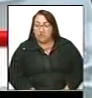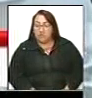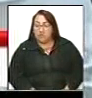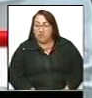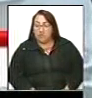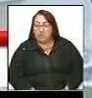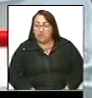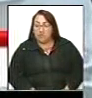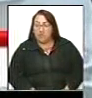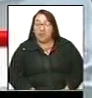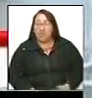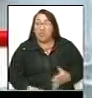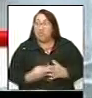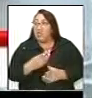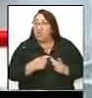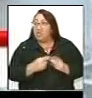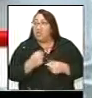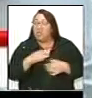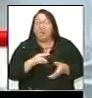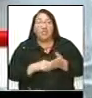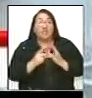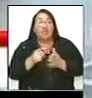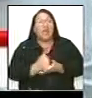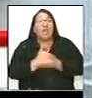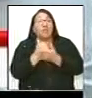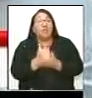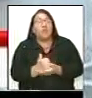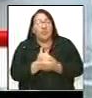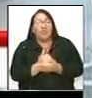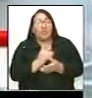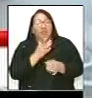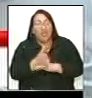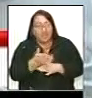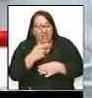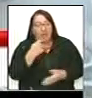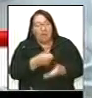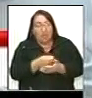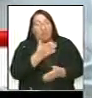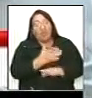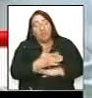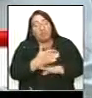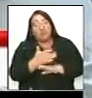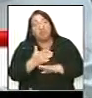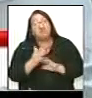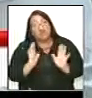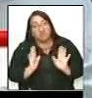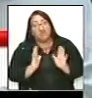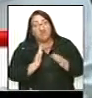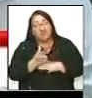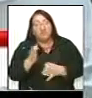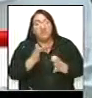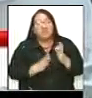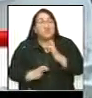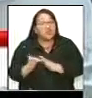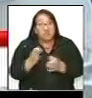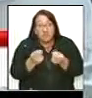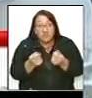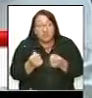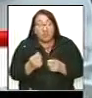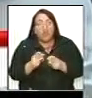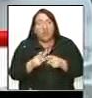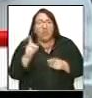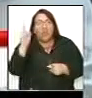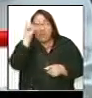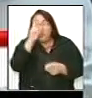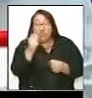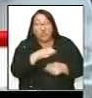periodo entonces ya esto sirve para ir pagando en cuotas dar acceso al financiamiento también en zonas donde